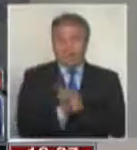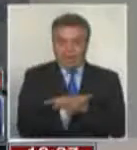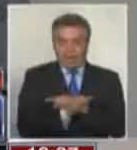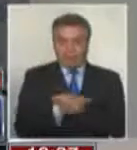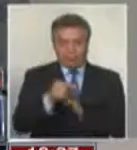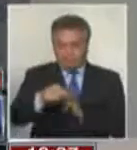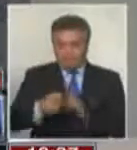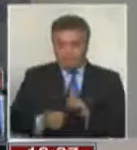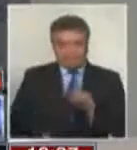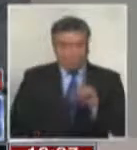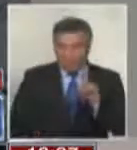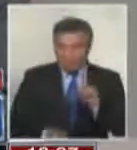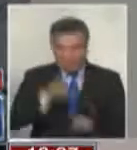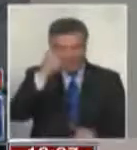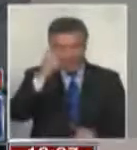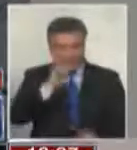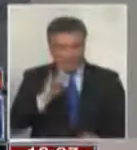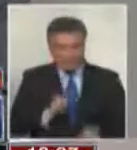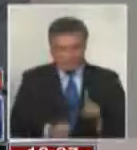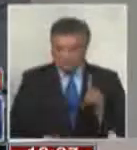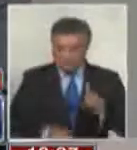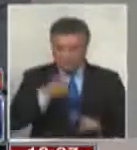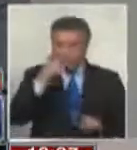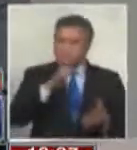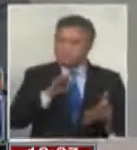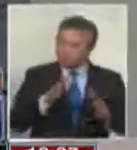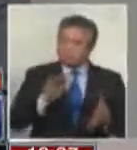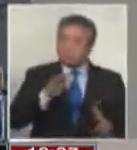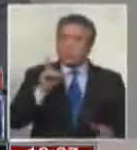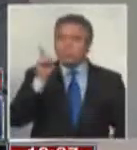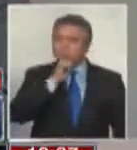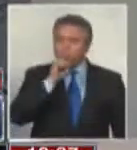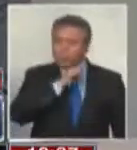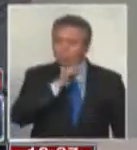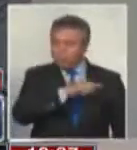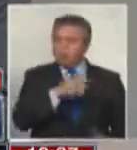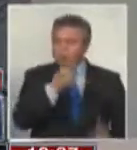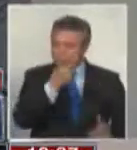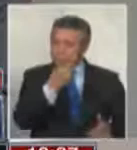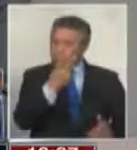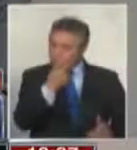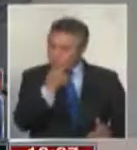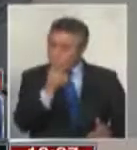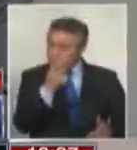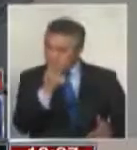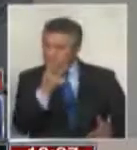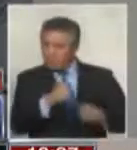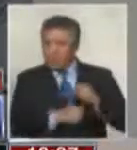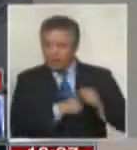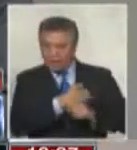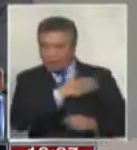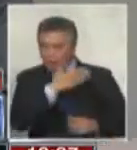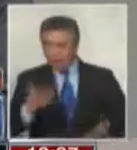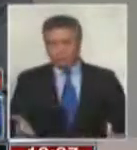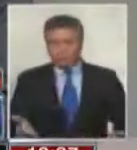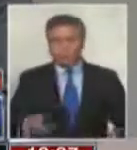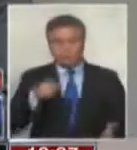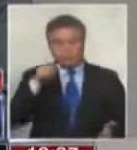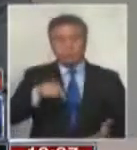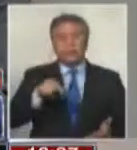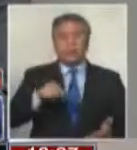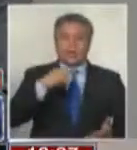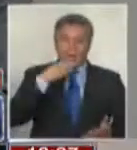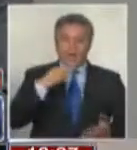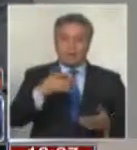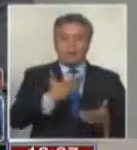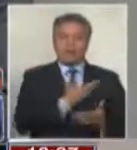primera vez probablemente en las últimas décadas en que un gobierno manifiesta una voluntad